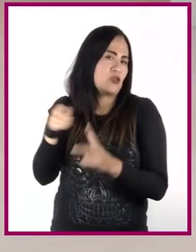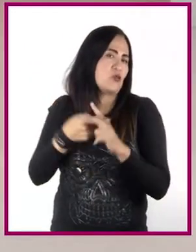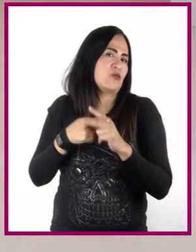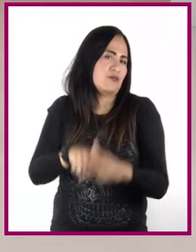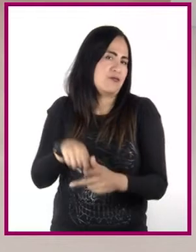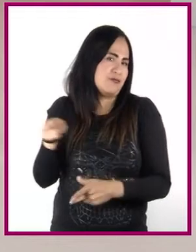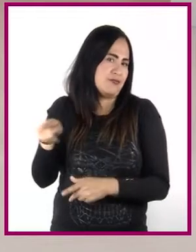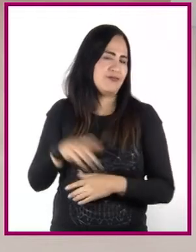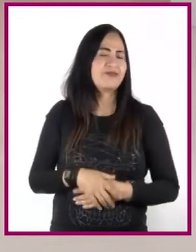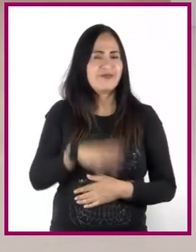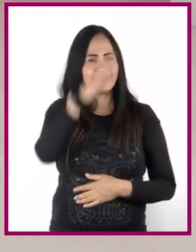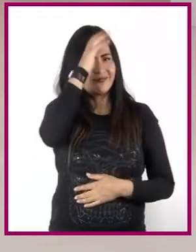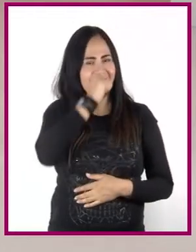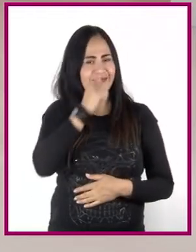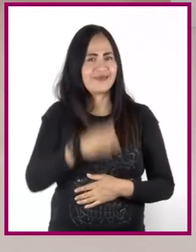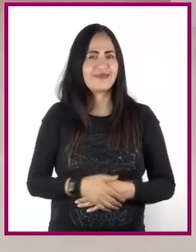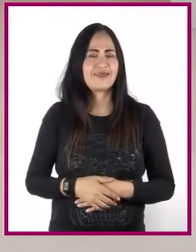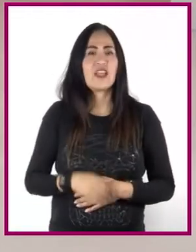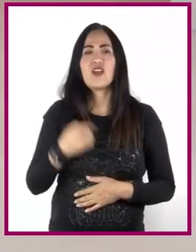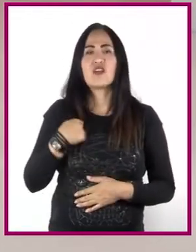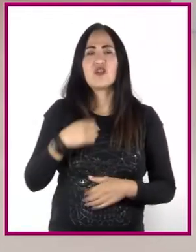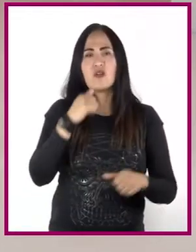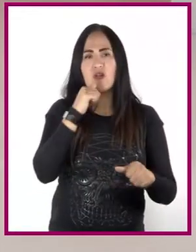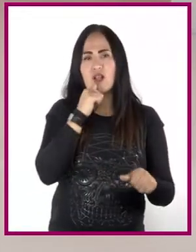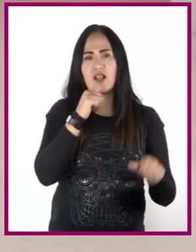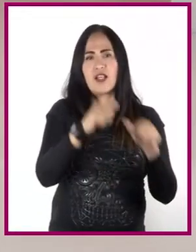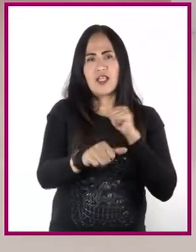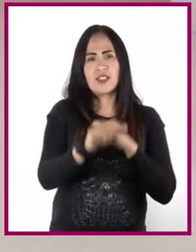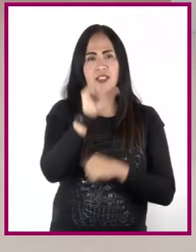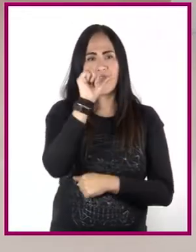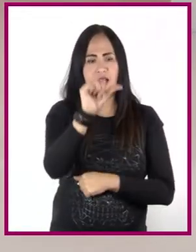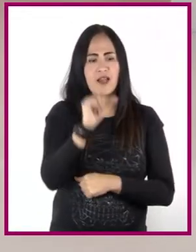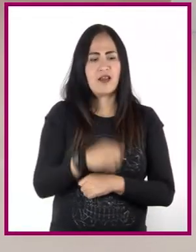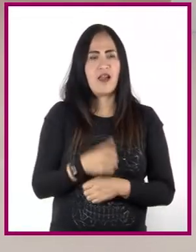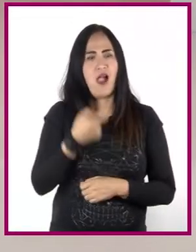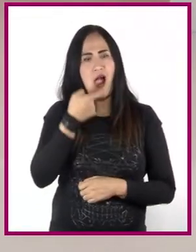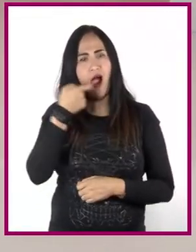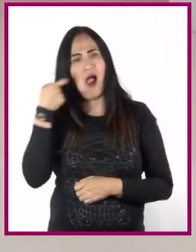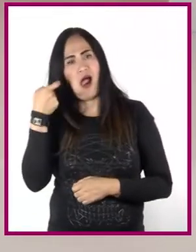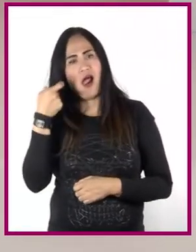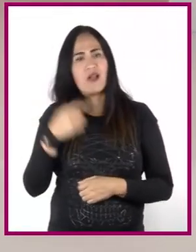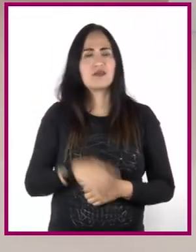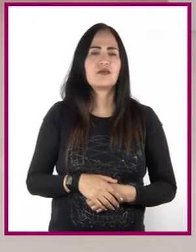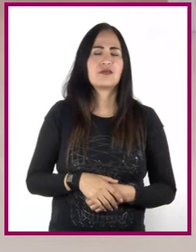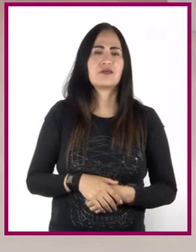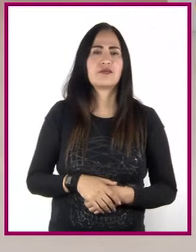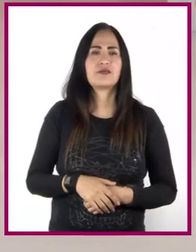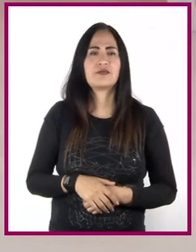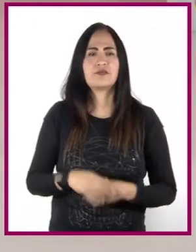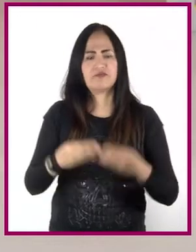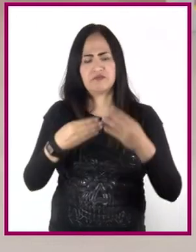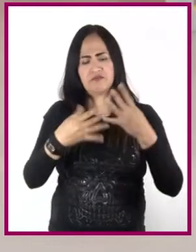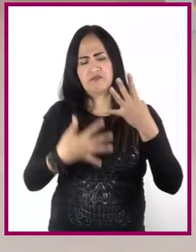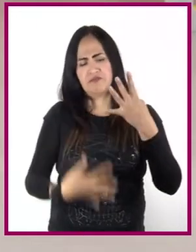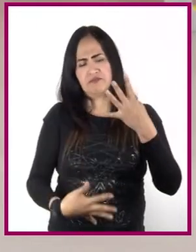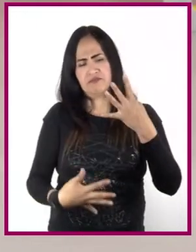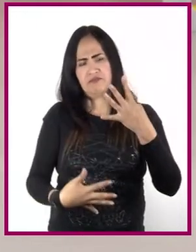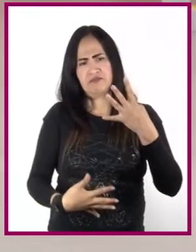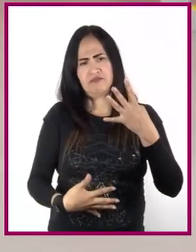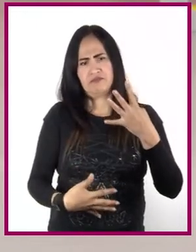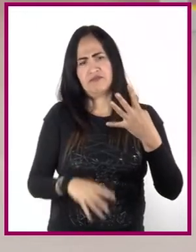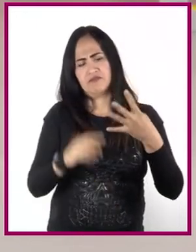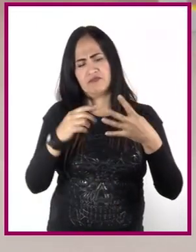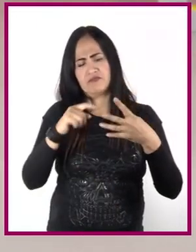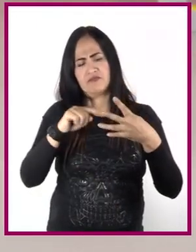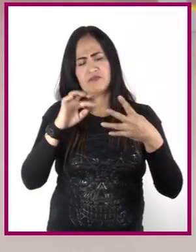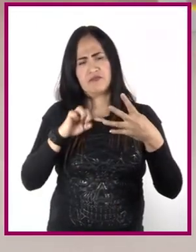De acuerdo. Inicio con la letra A, adicciones. Y aquí pueden entrar a varias cosas: